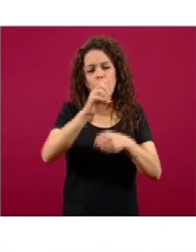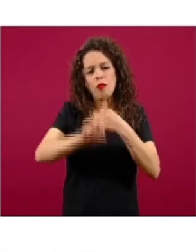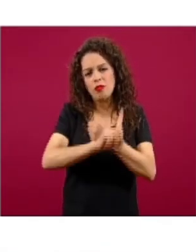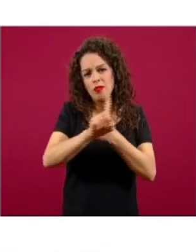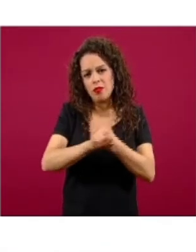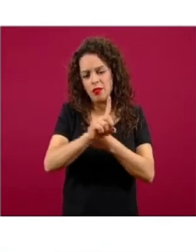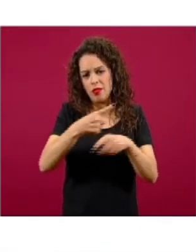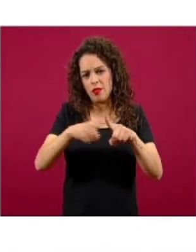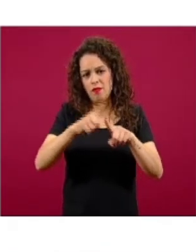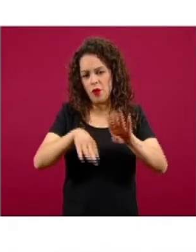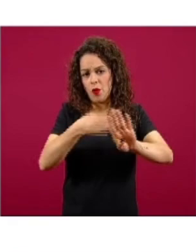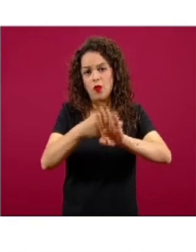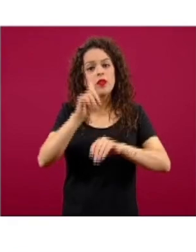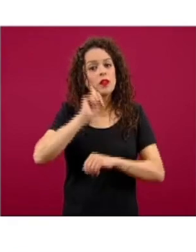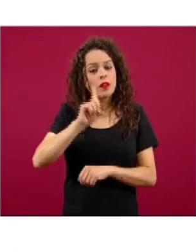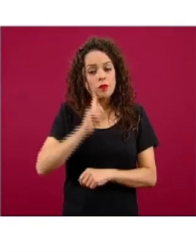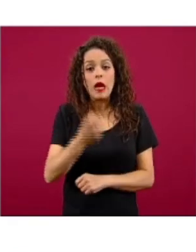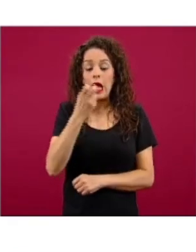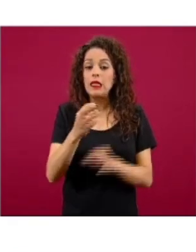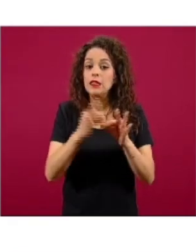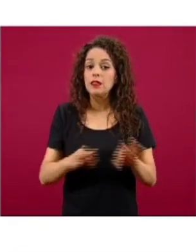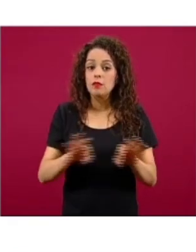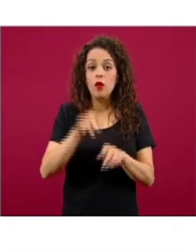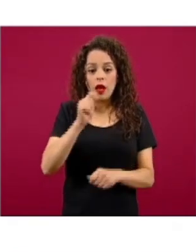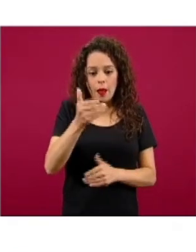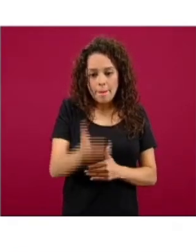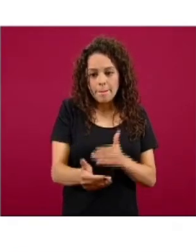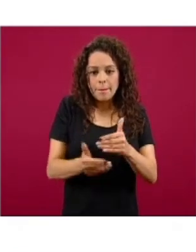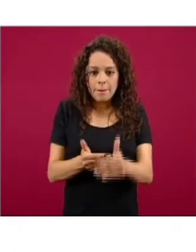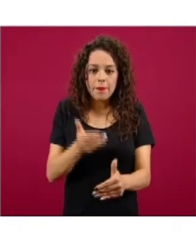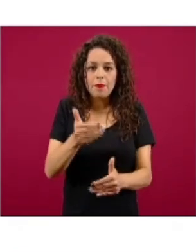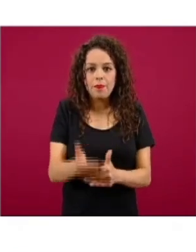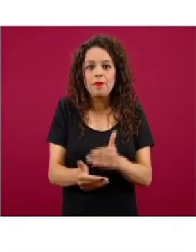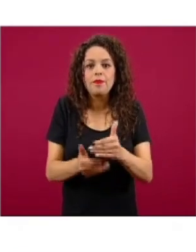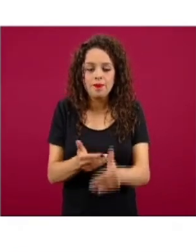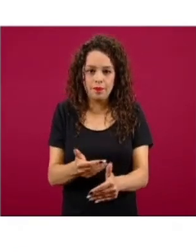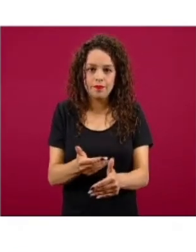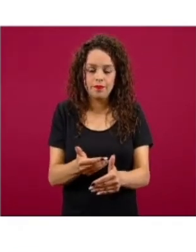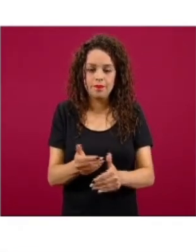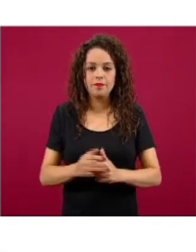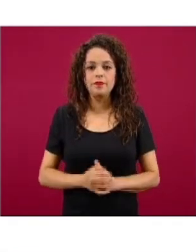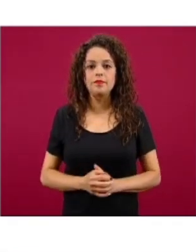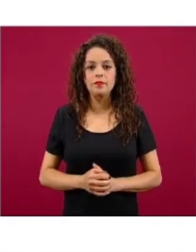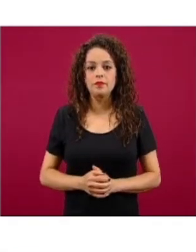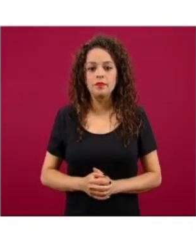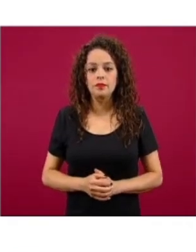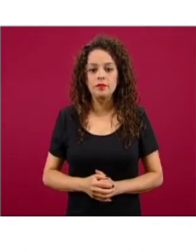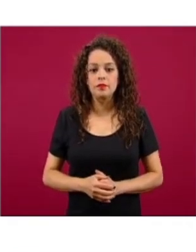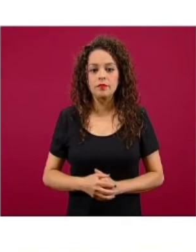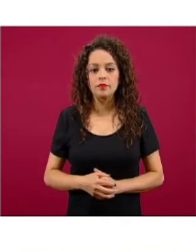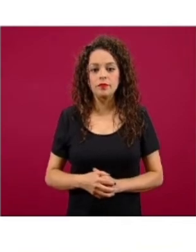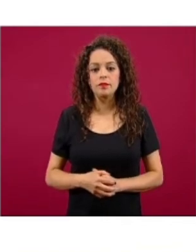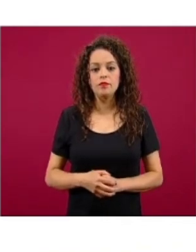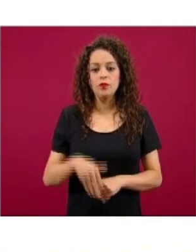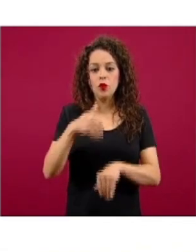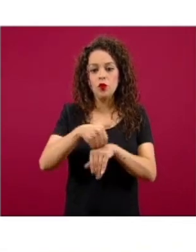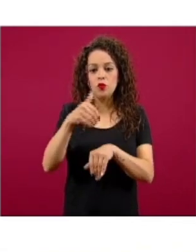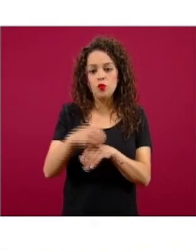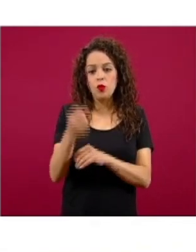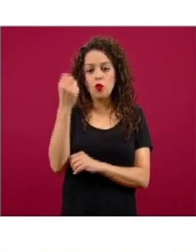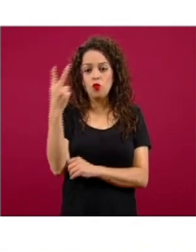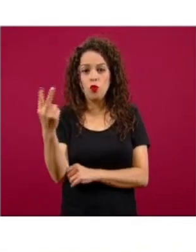busca que las mujeres avancen hacia su independencia económica. En los objetivos 2, 3 y